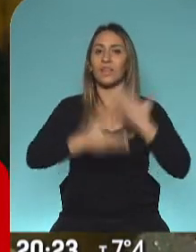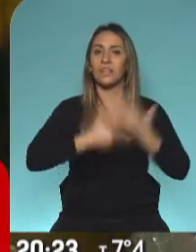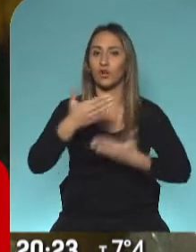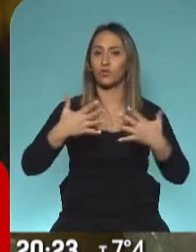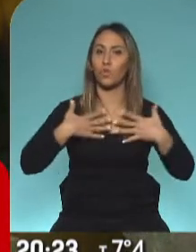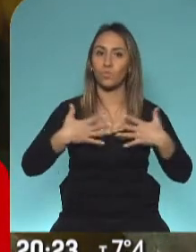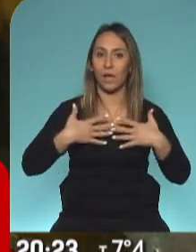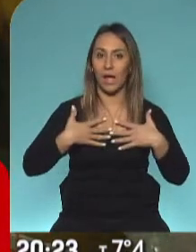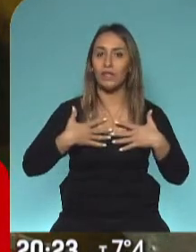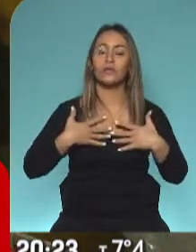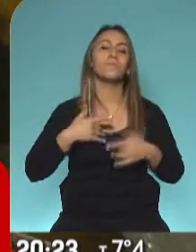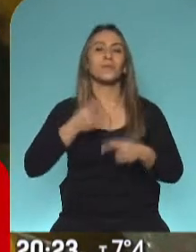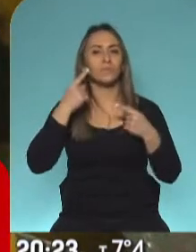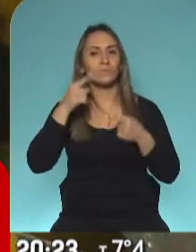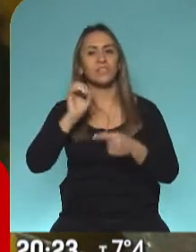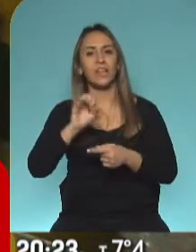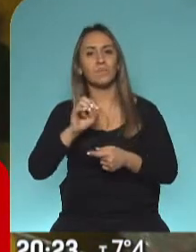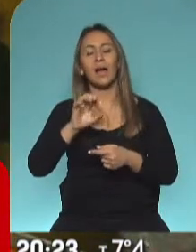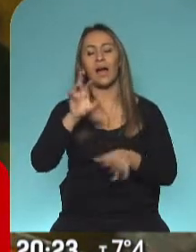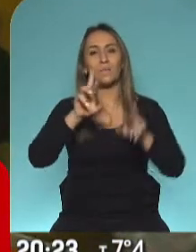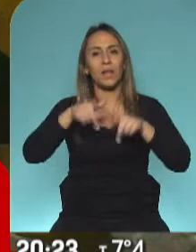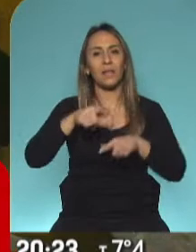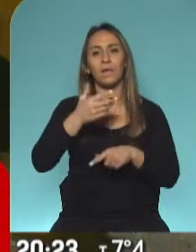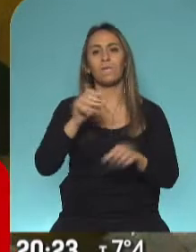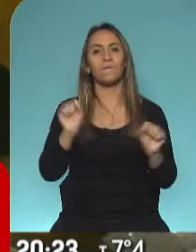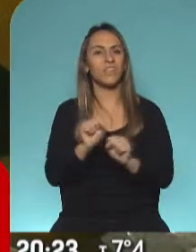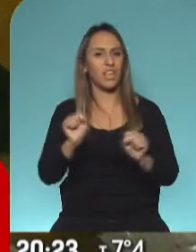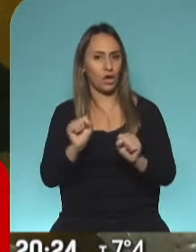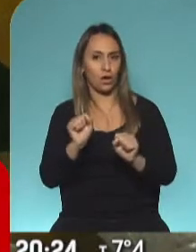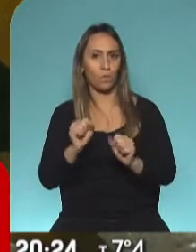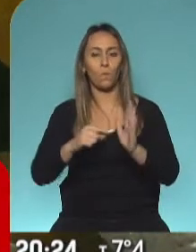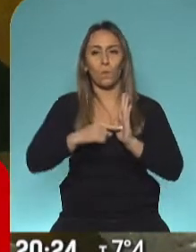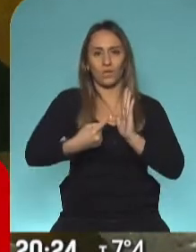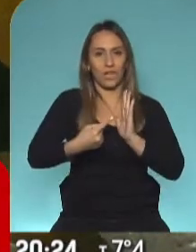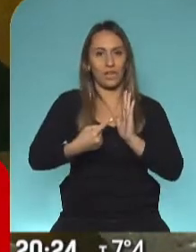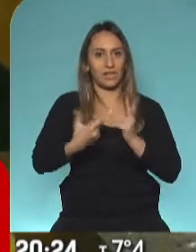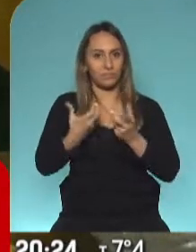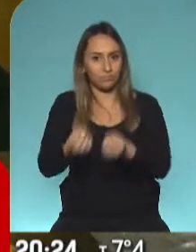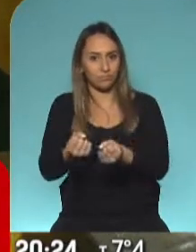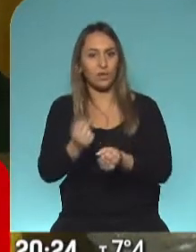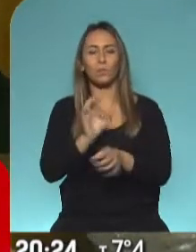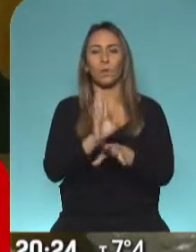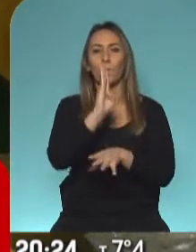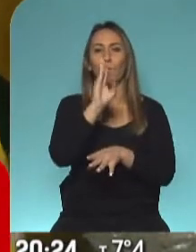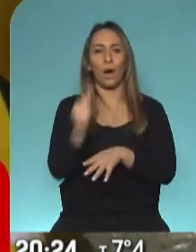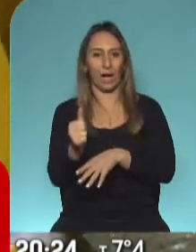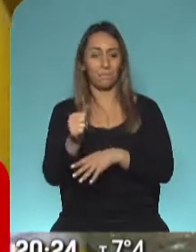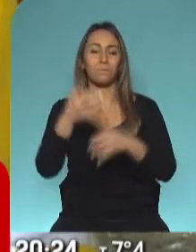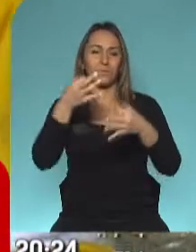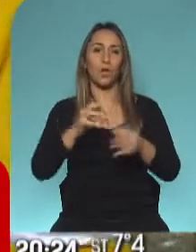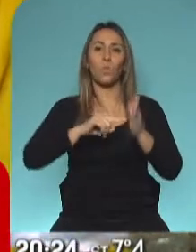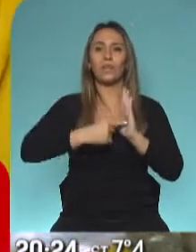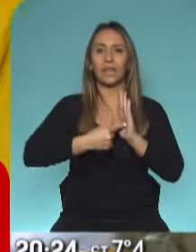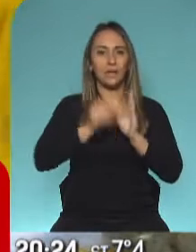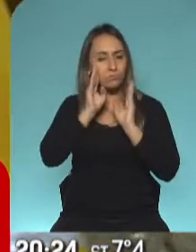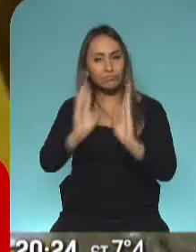operativo frío buenos aires- presentes el back buenos aires- está presente en los 365 días